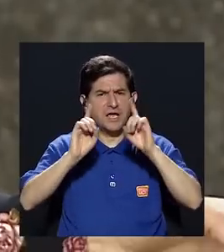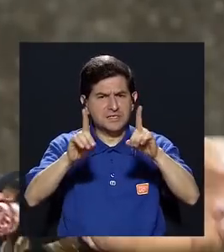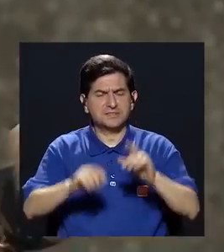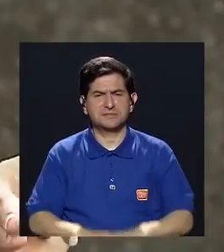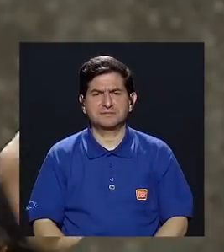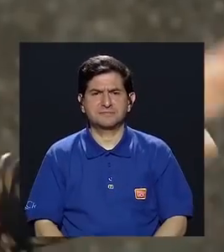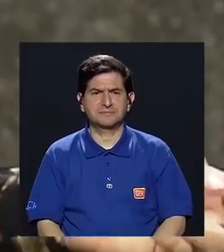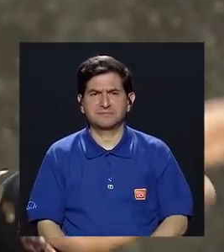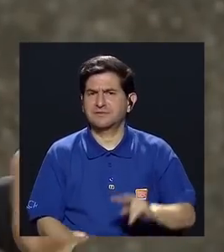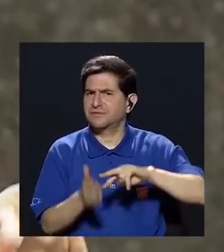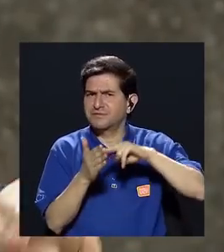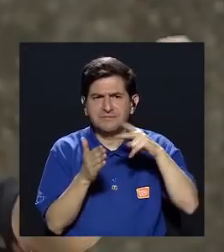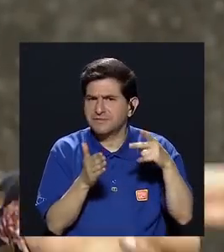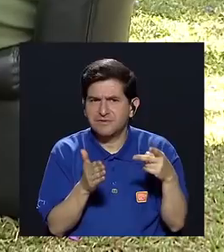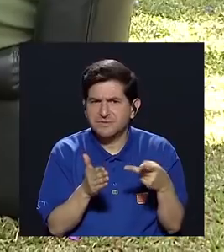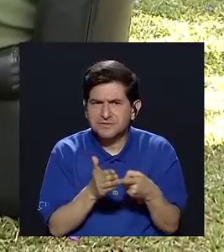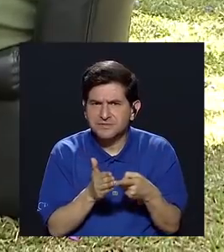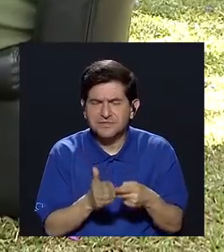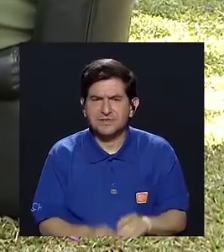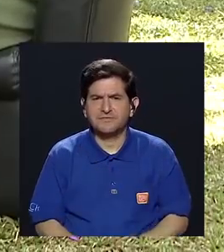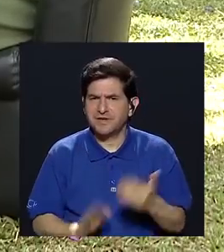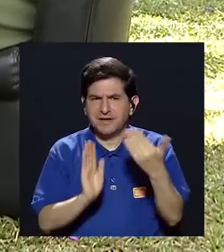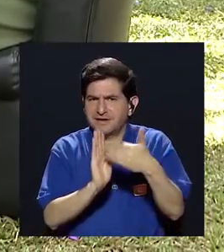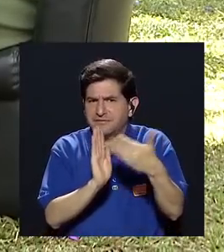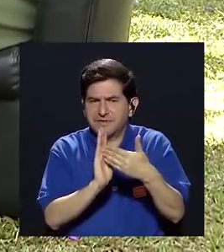educativo, no interfiere.